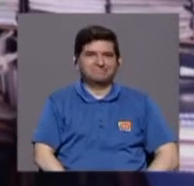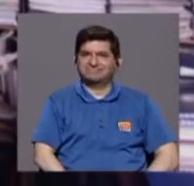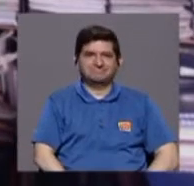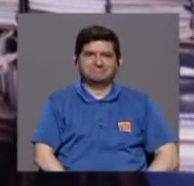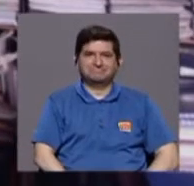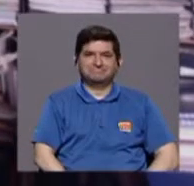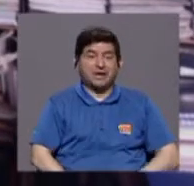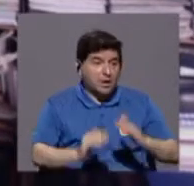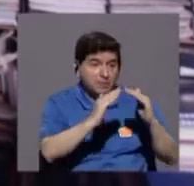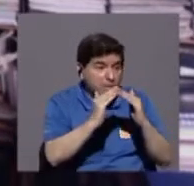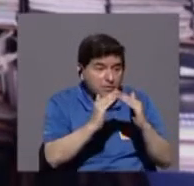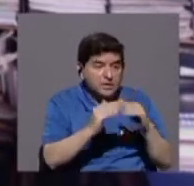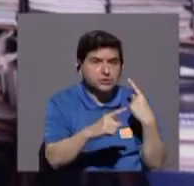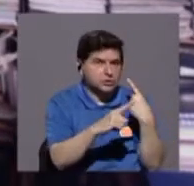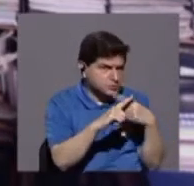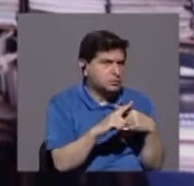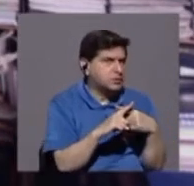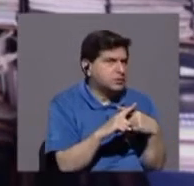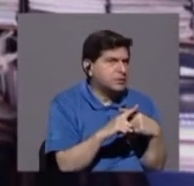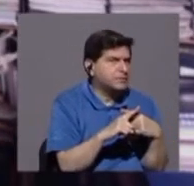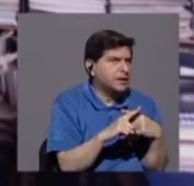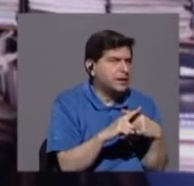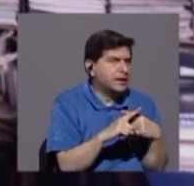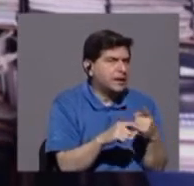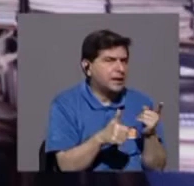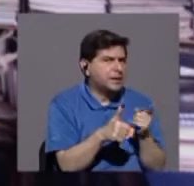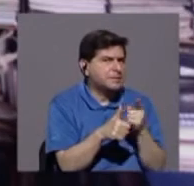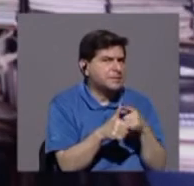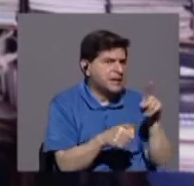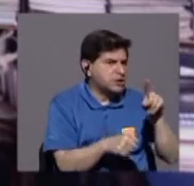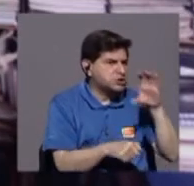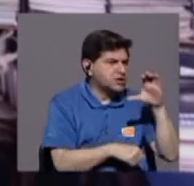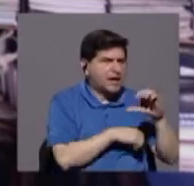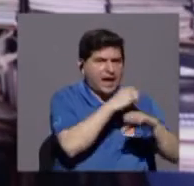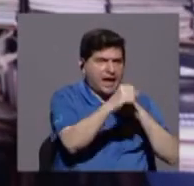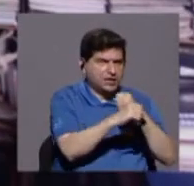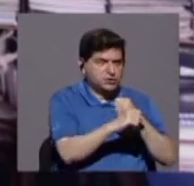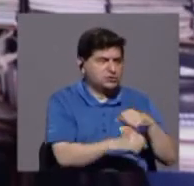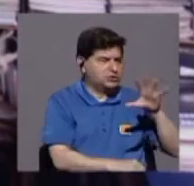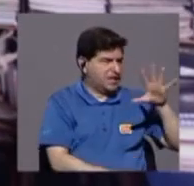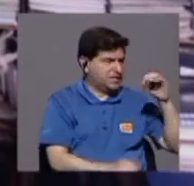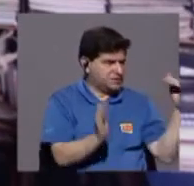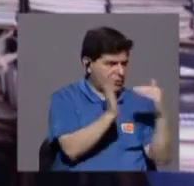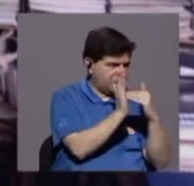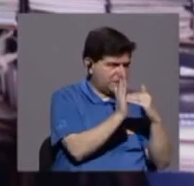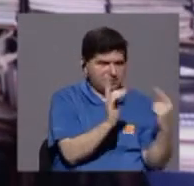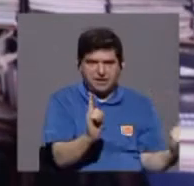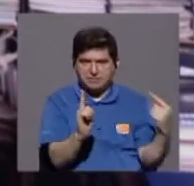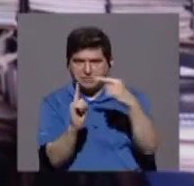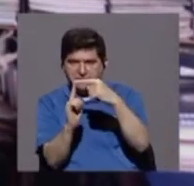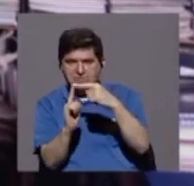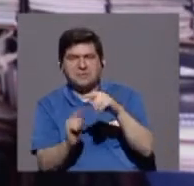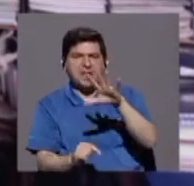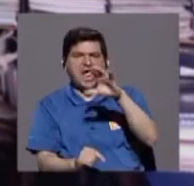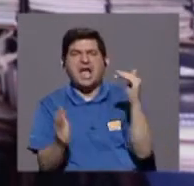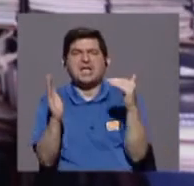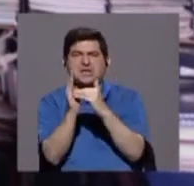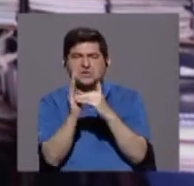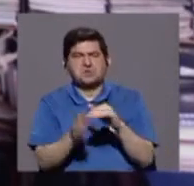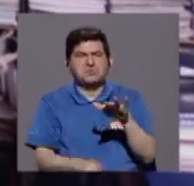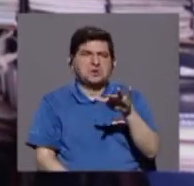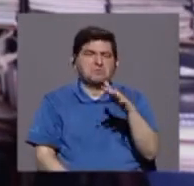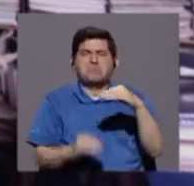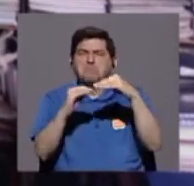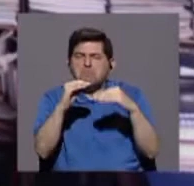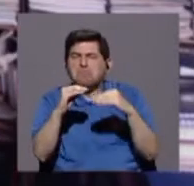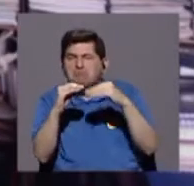La población se multiplica entonces en estos primeros 100 años de 50.000 a, diríamos, 500.000. Es un poquito